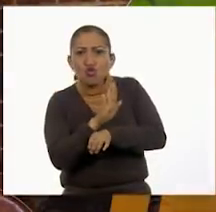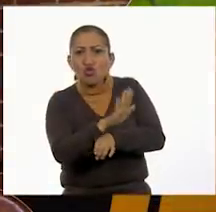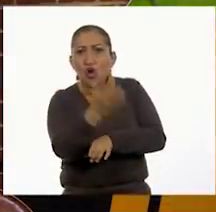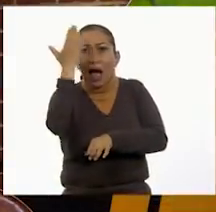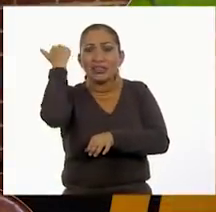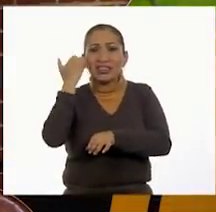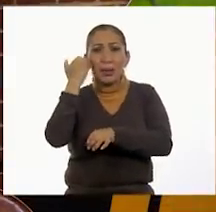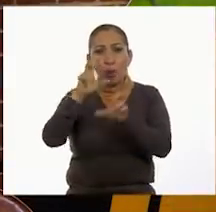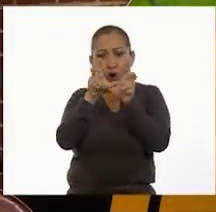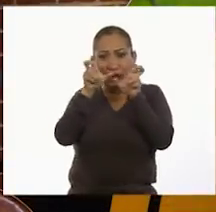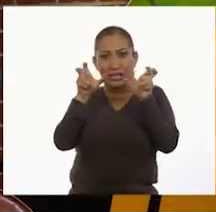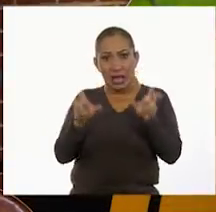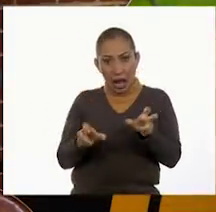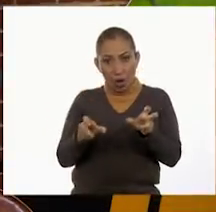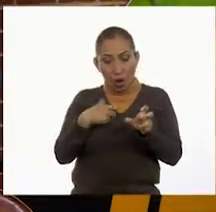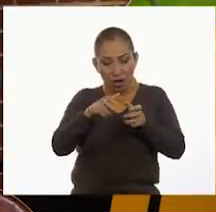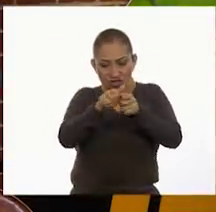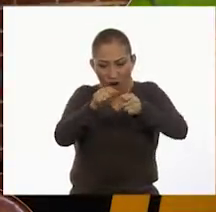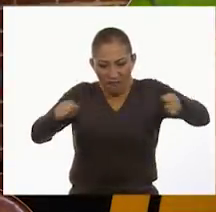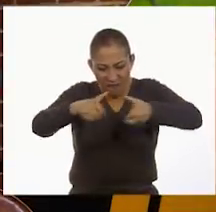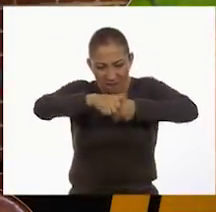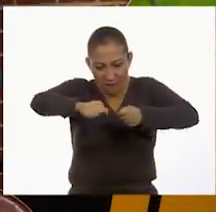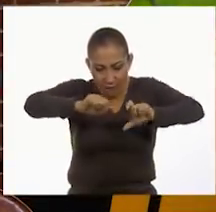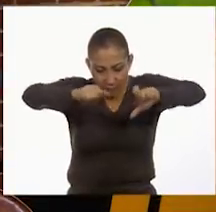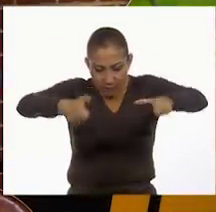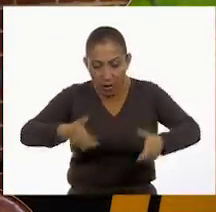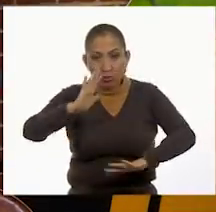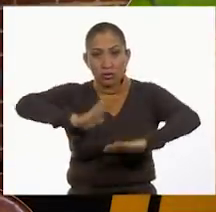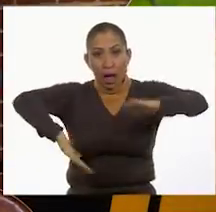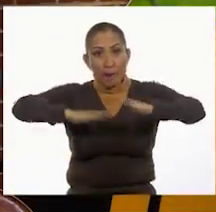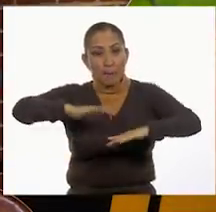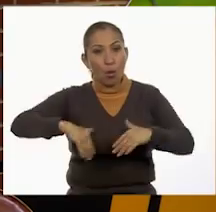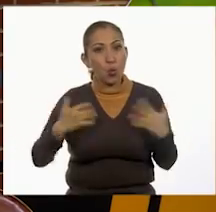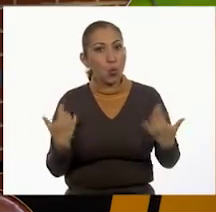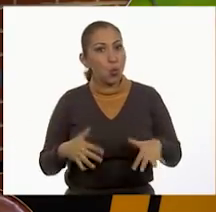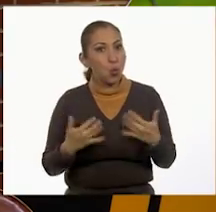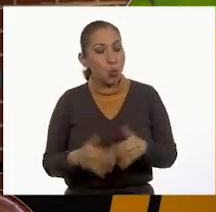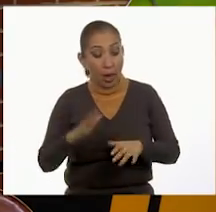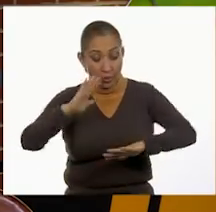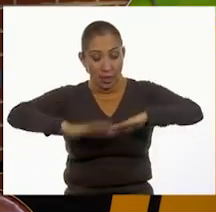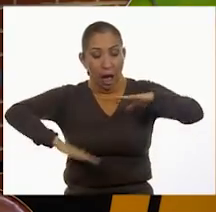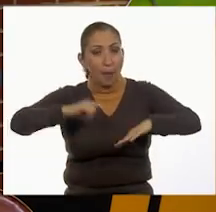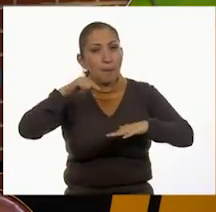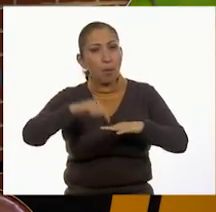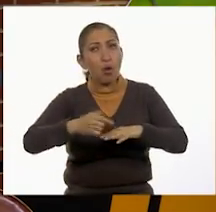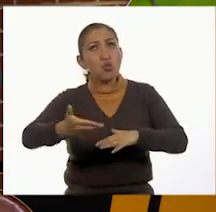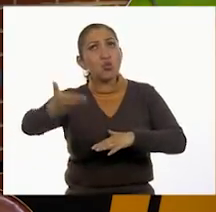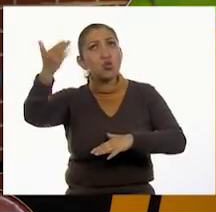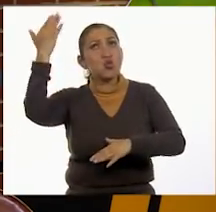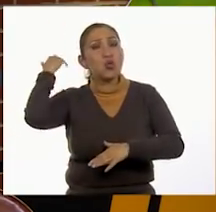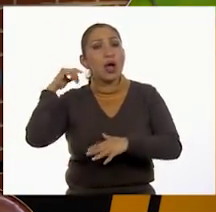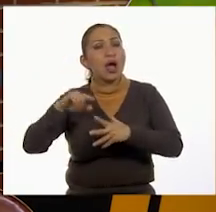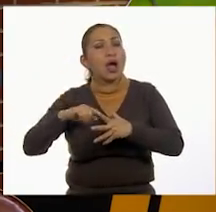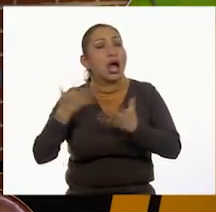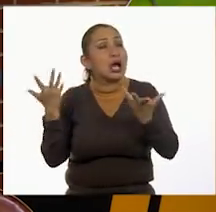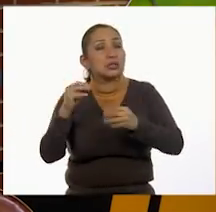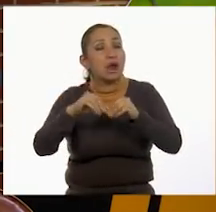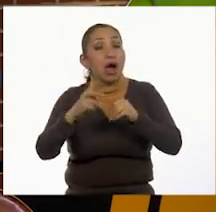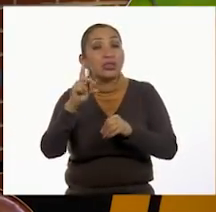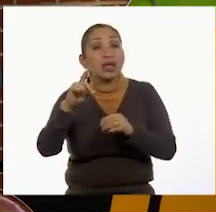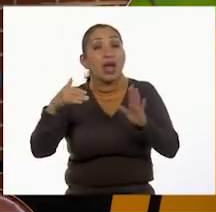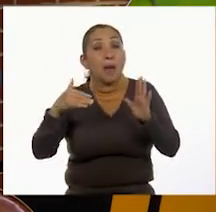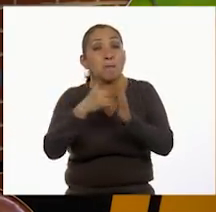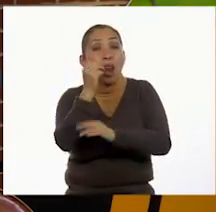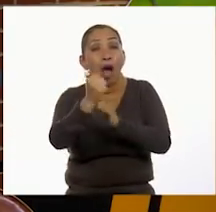era de hielo, la estiró y creó este tambor. El tambor data de hace